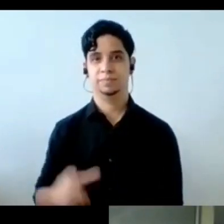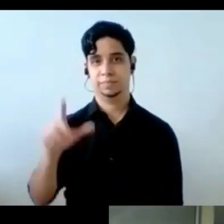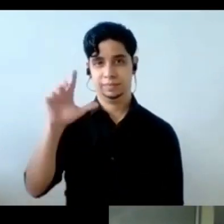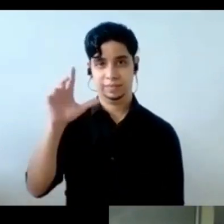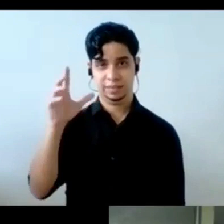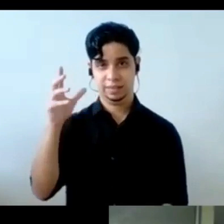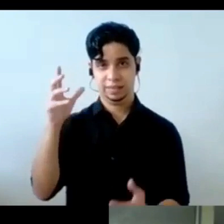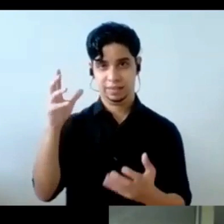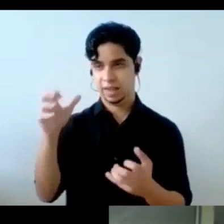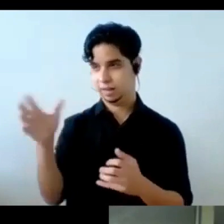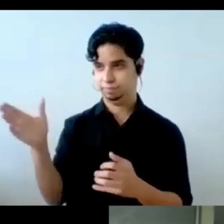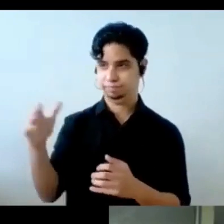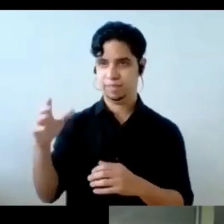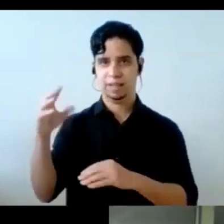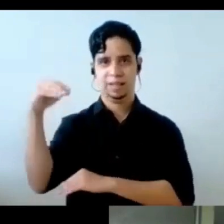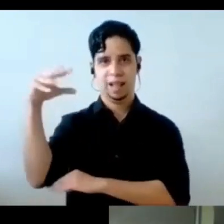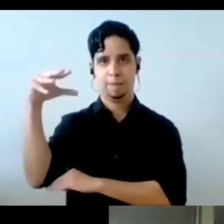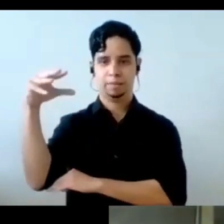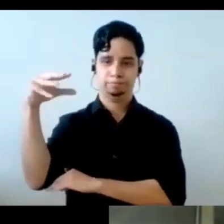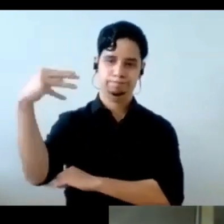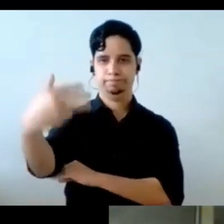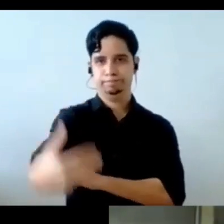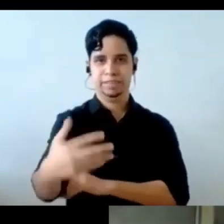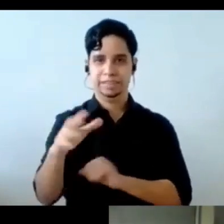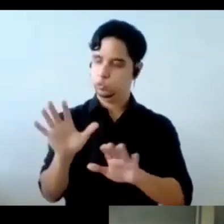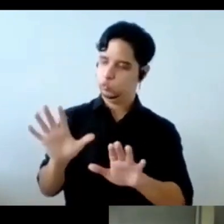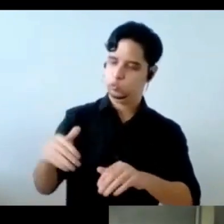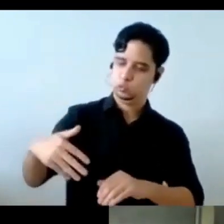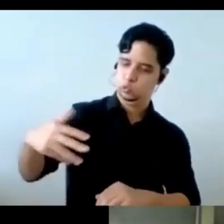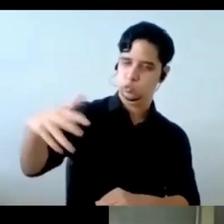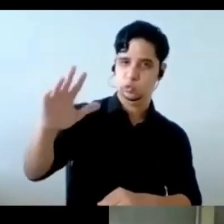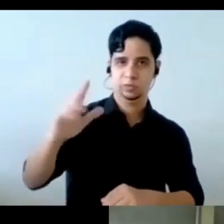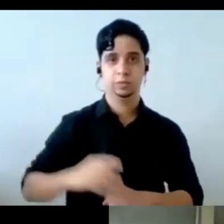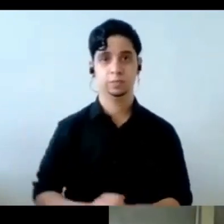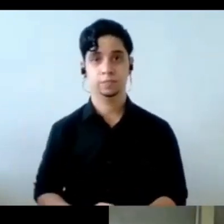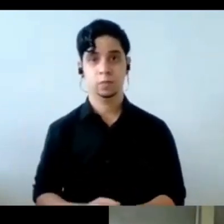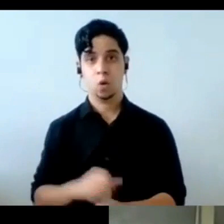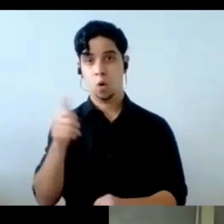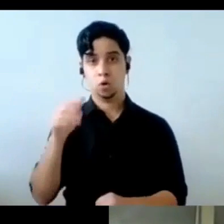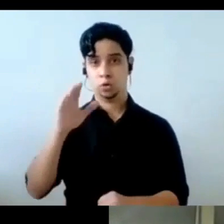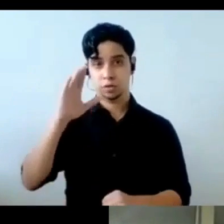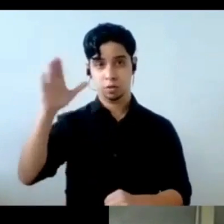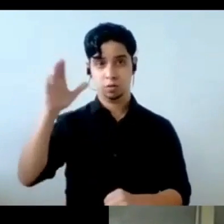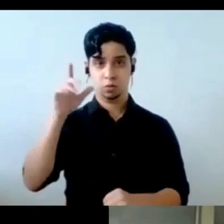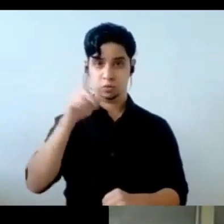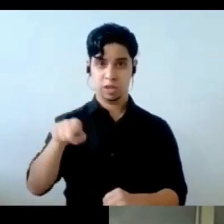azul. Mira, yo. Mira, el otro saludo. A que no, ese creo que no lo van